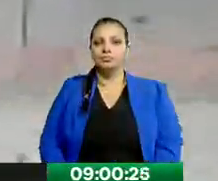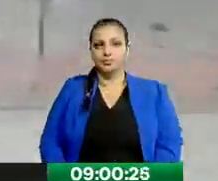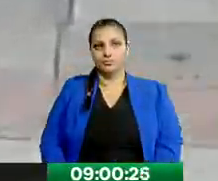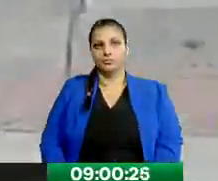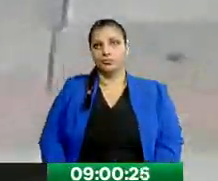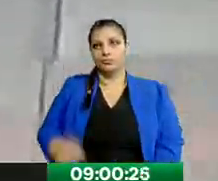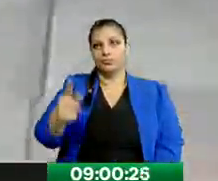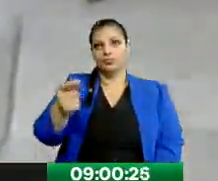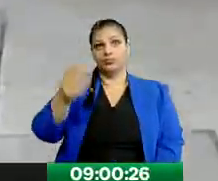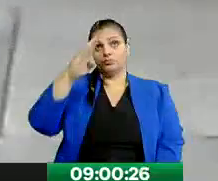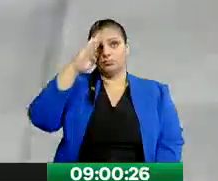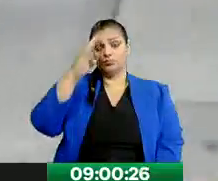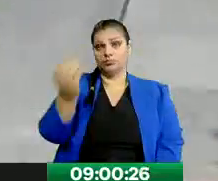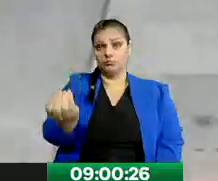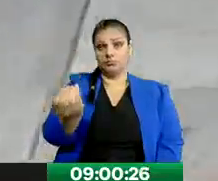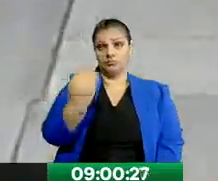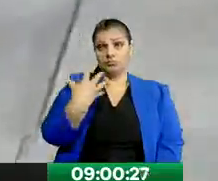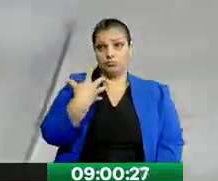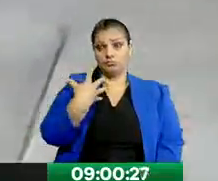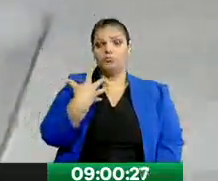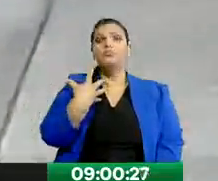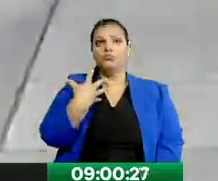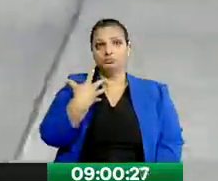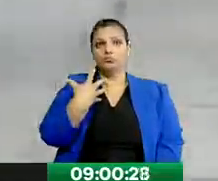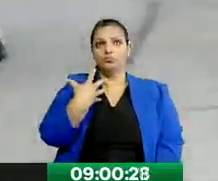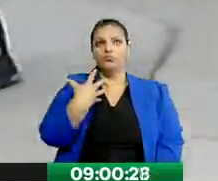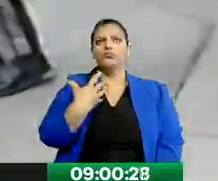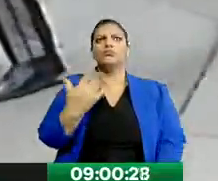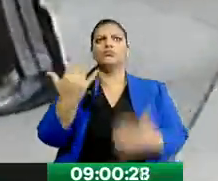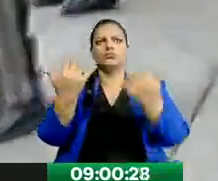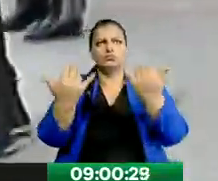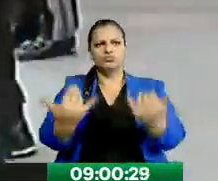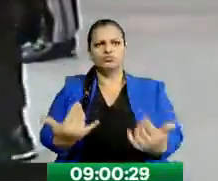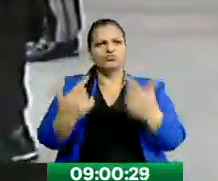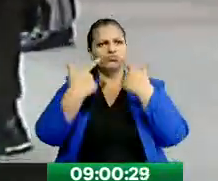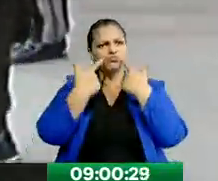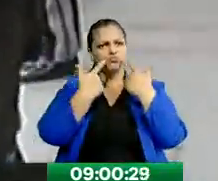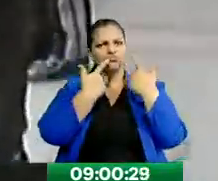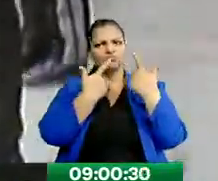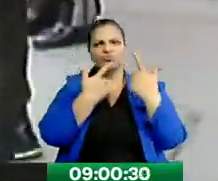la información proporcionada por quienes encabezan esta operación, ha logrado